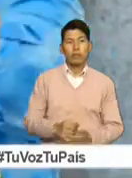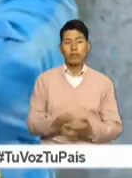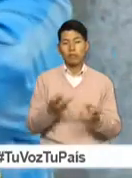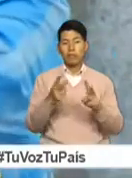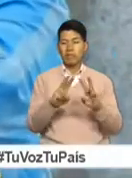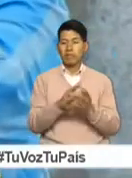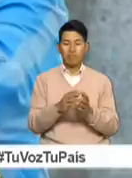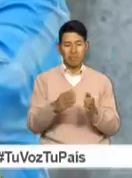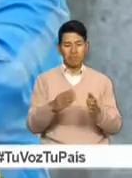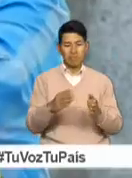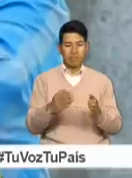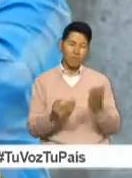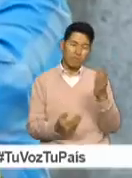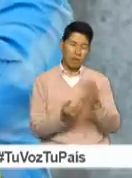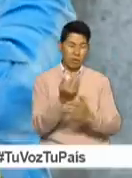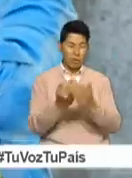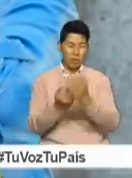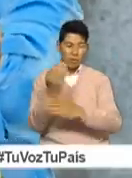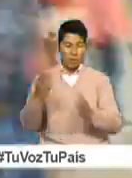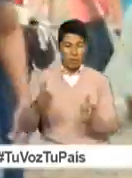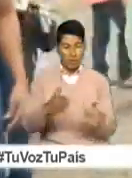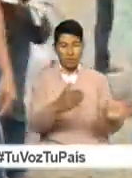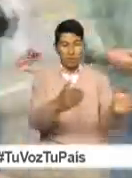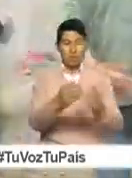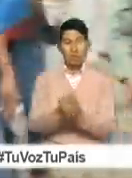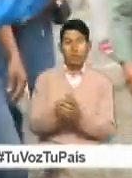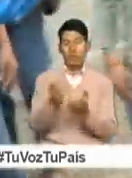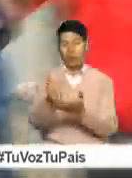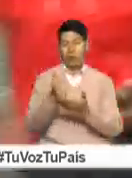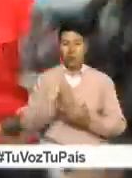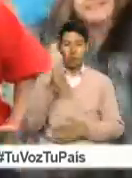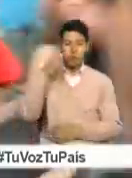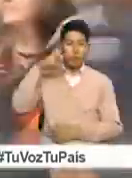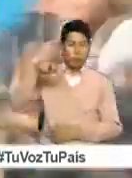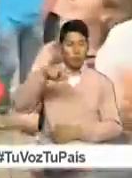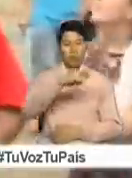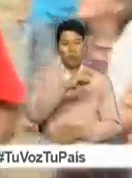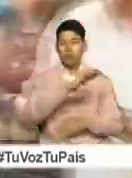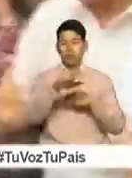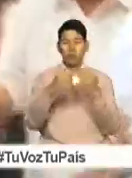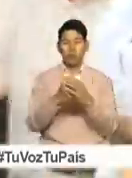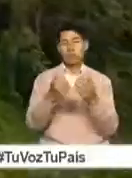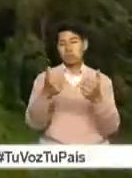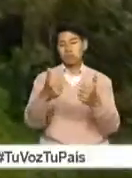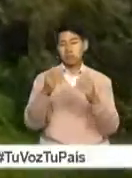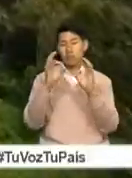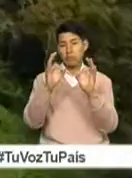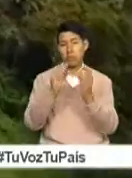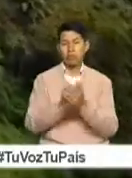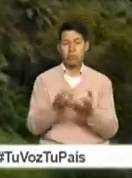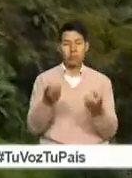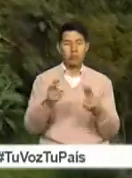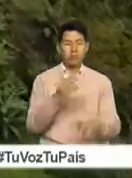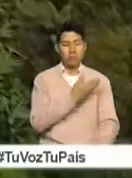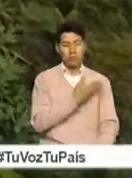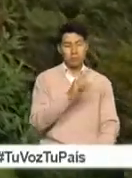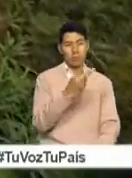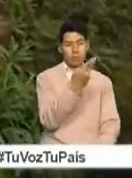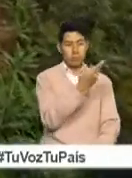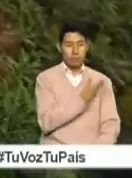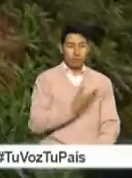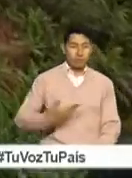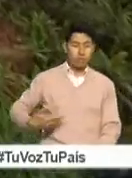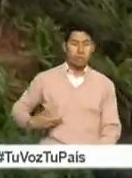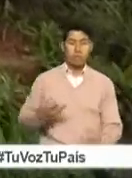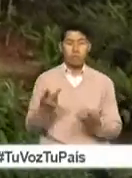mayor eficiencia para sacar los productos además del vicepresidente destacó que al tener 10 kilómetros de